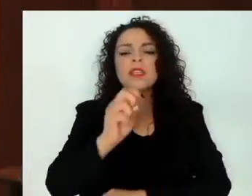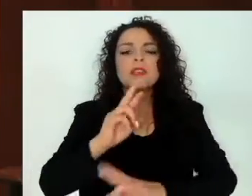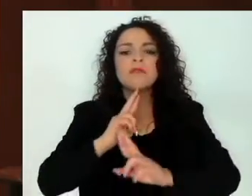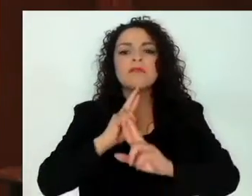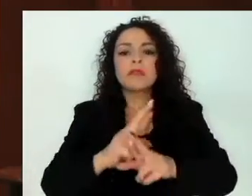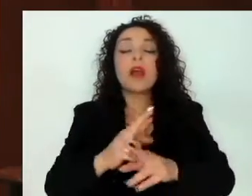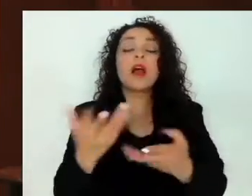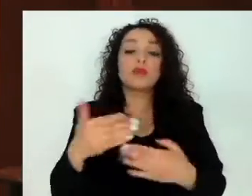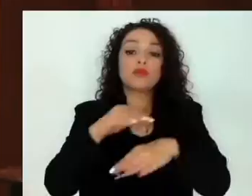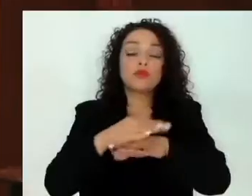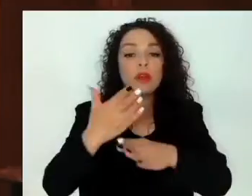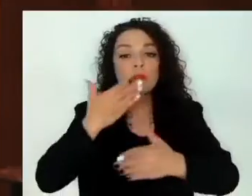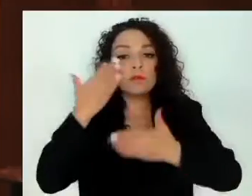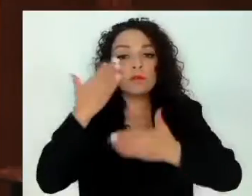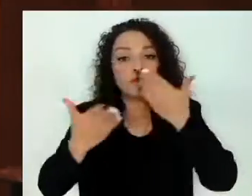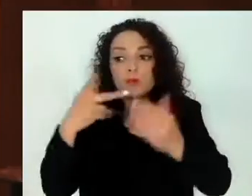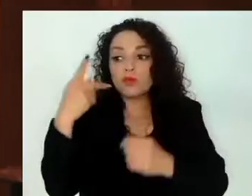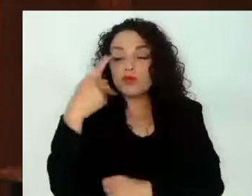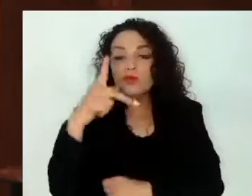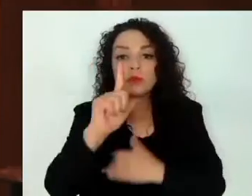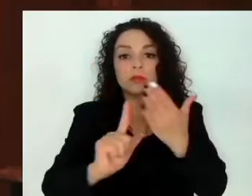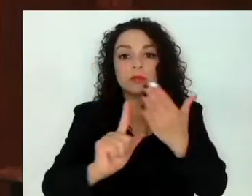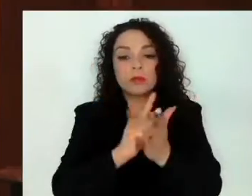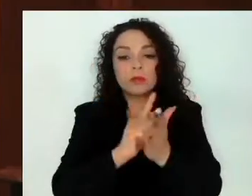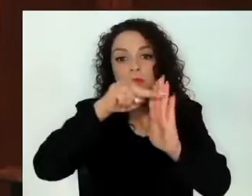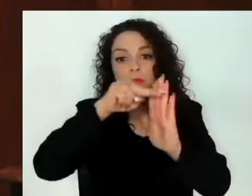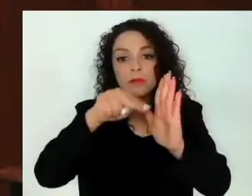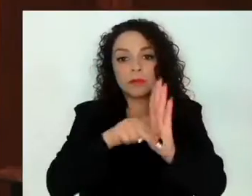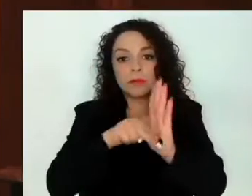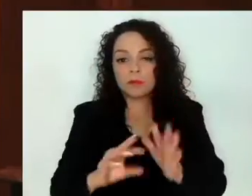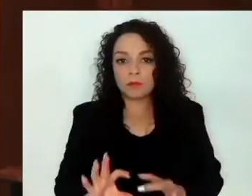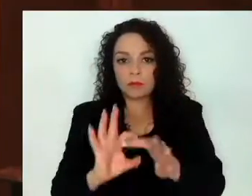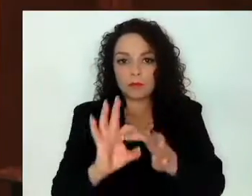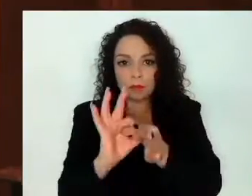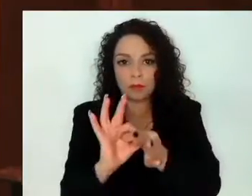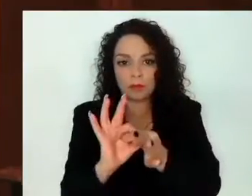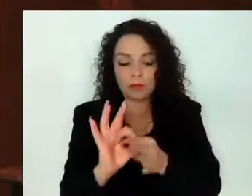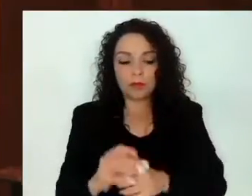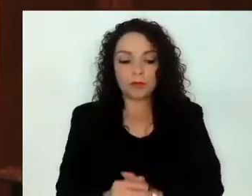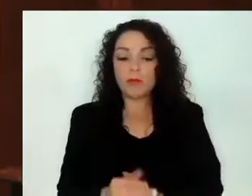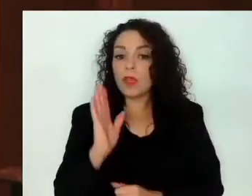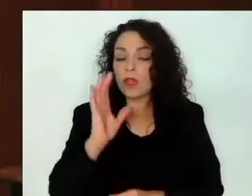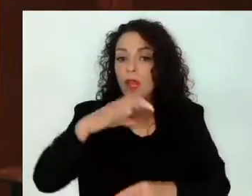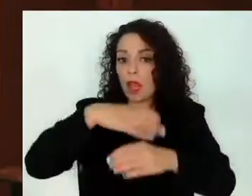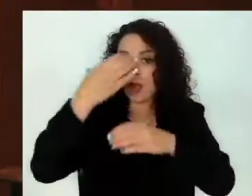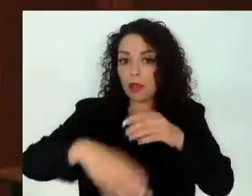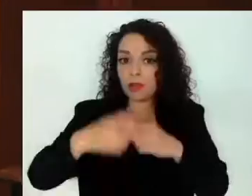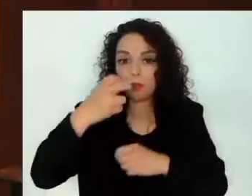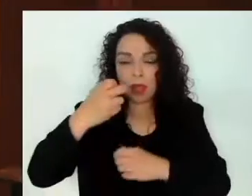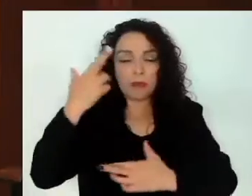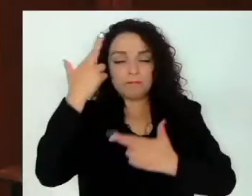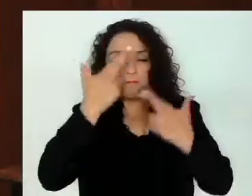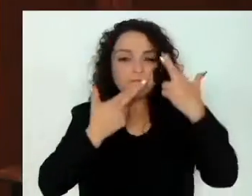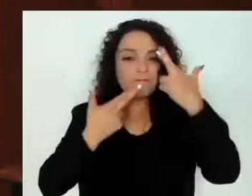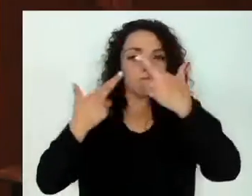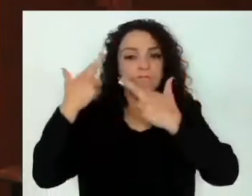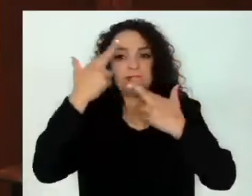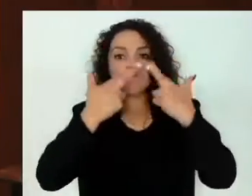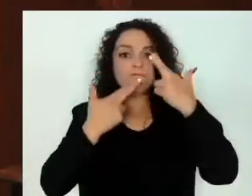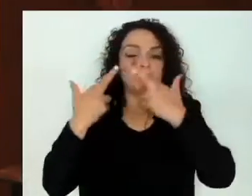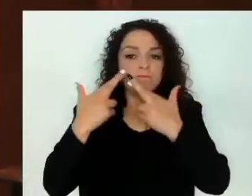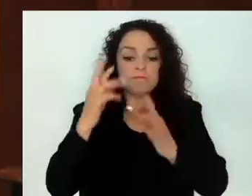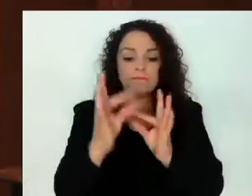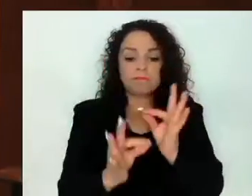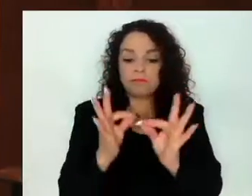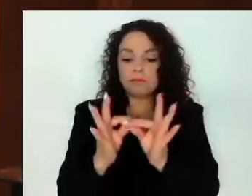del cuerpo normativo correspondiente. Agotado el estudio de las iniciativas de decreto y discutido a satisfacción